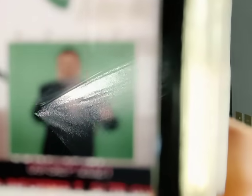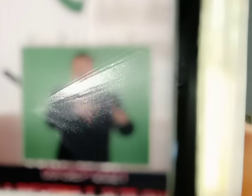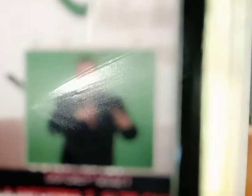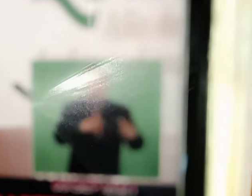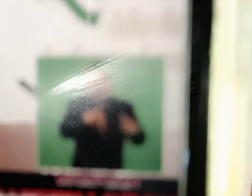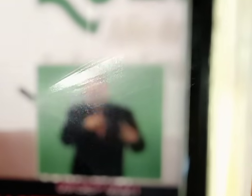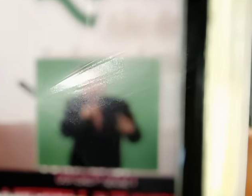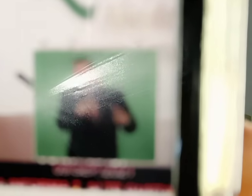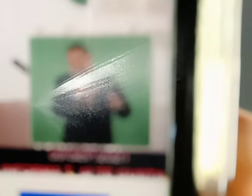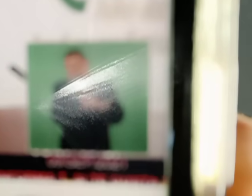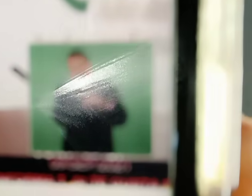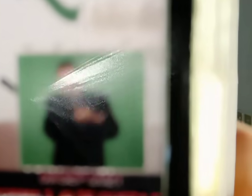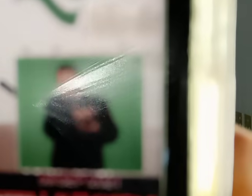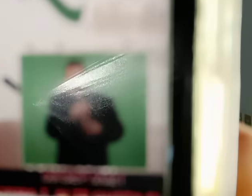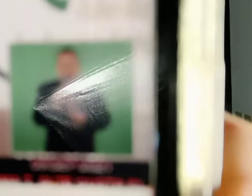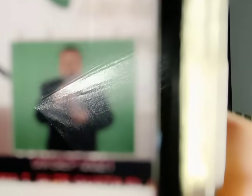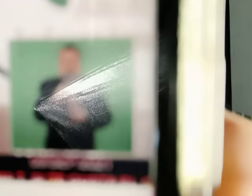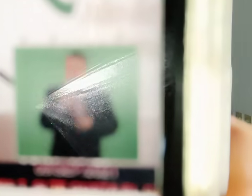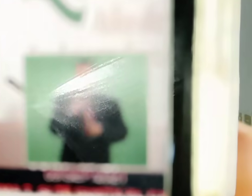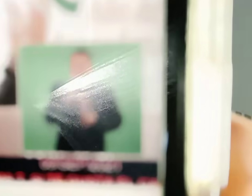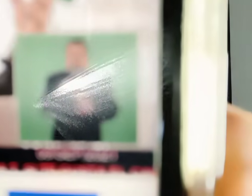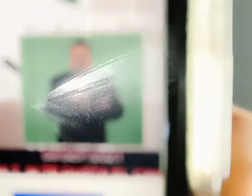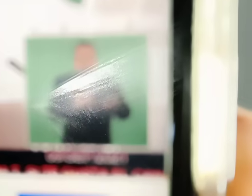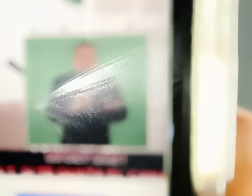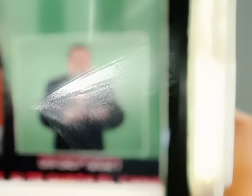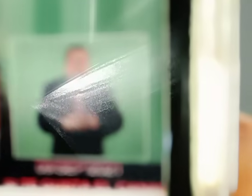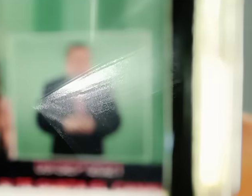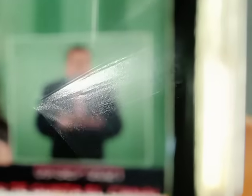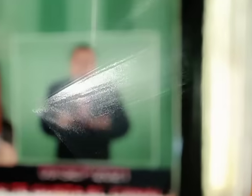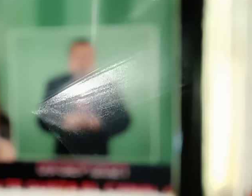o se llama Frena, pero